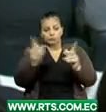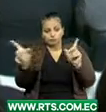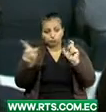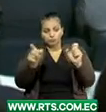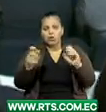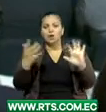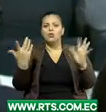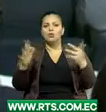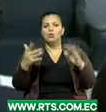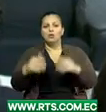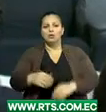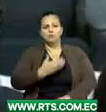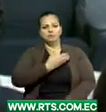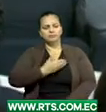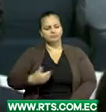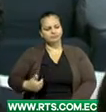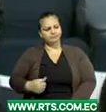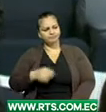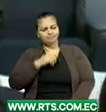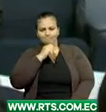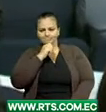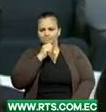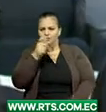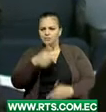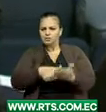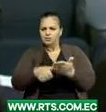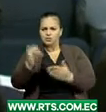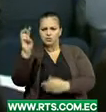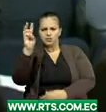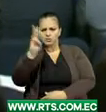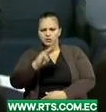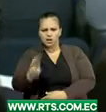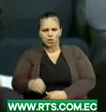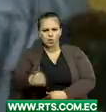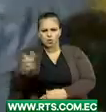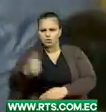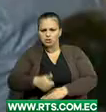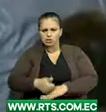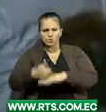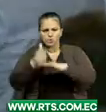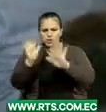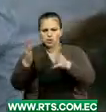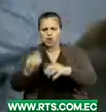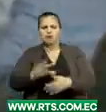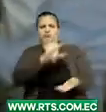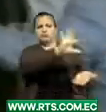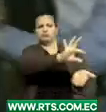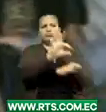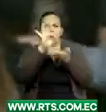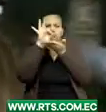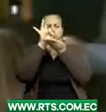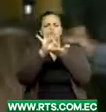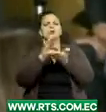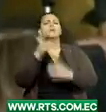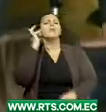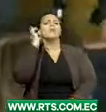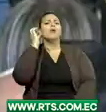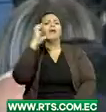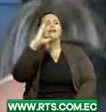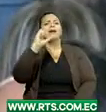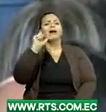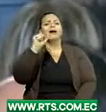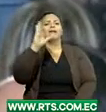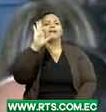de libertad y de conformidad. Con la toma del juramento, el presidente Lenín Moreno posesionó oficialmente 12 nuevos